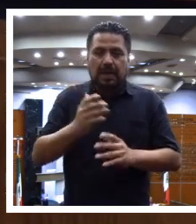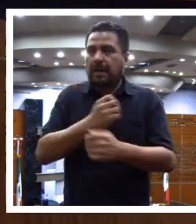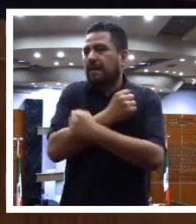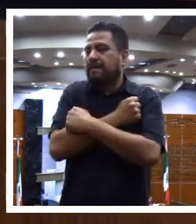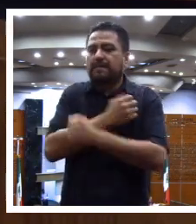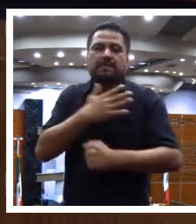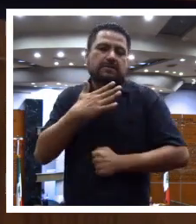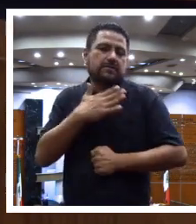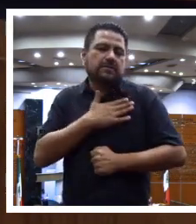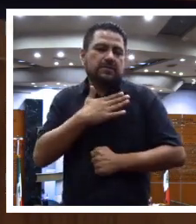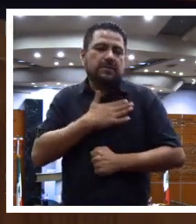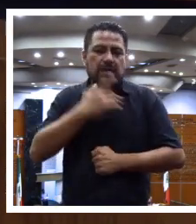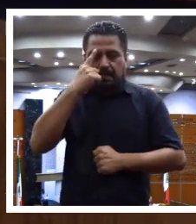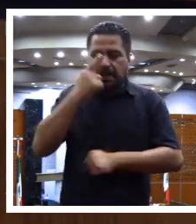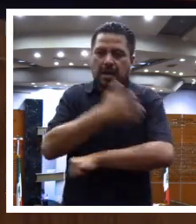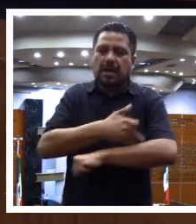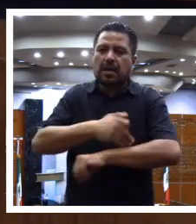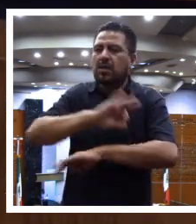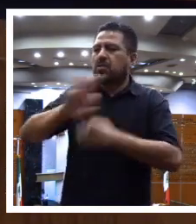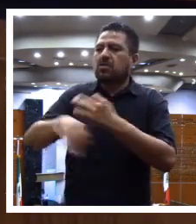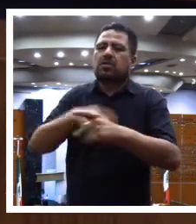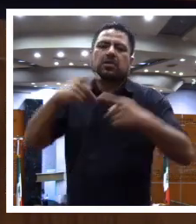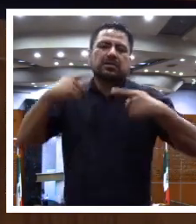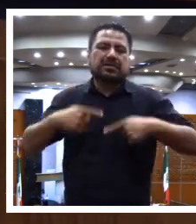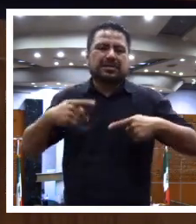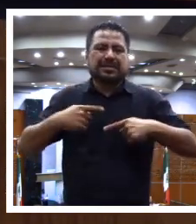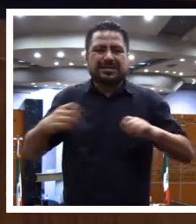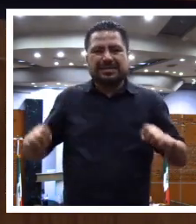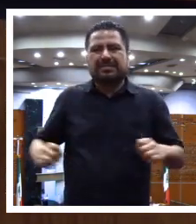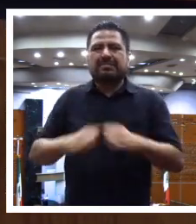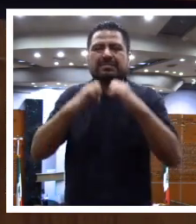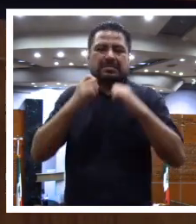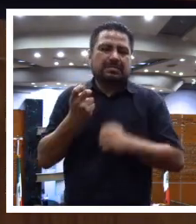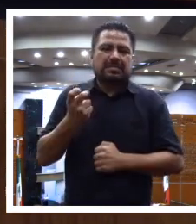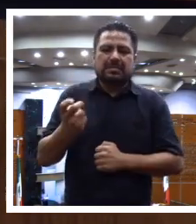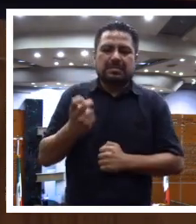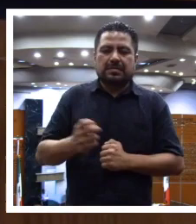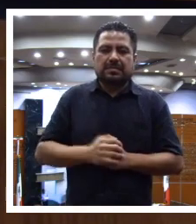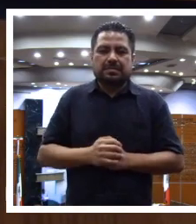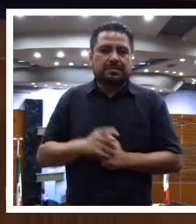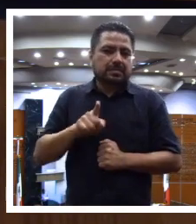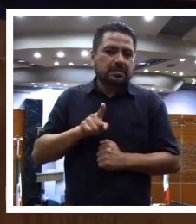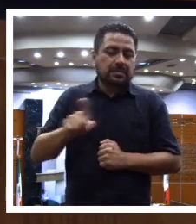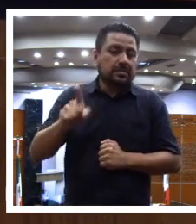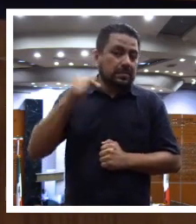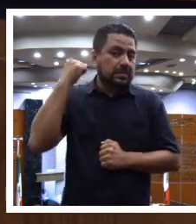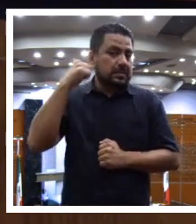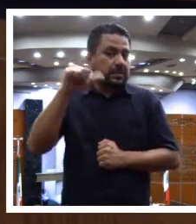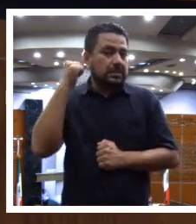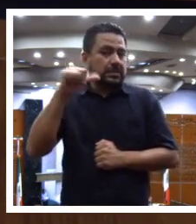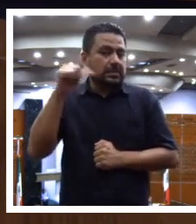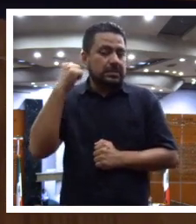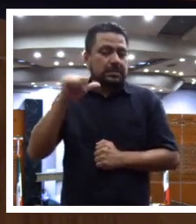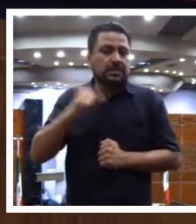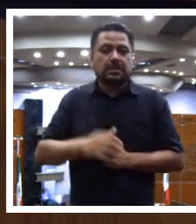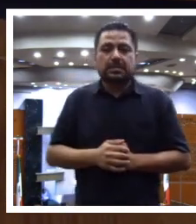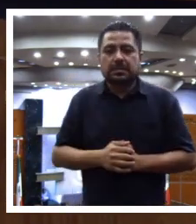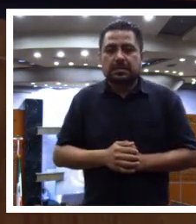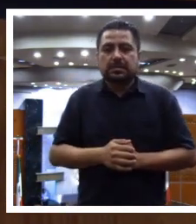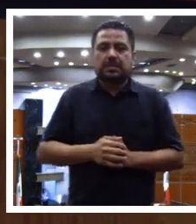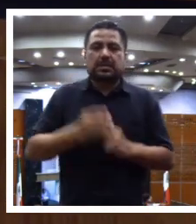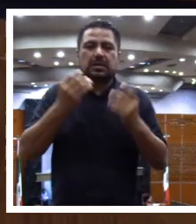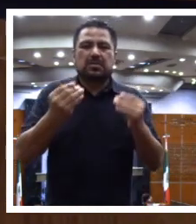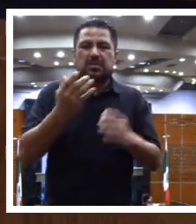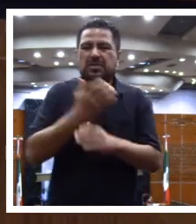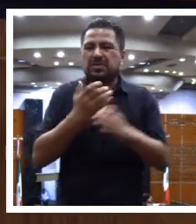abrazo solidario para las familias de las víctimas de esta desgracia. En Acapulco, convergen